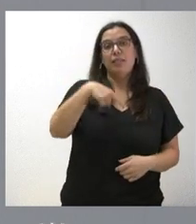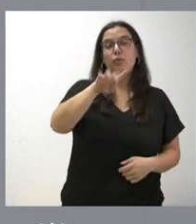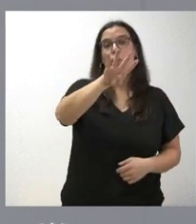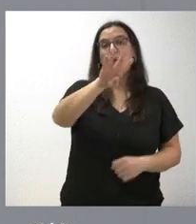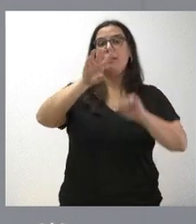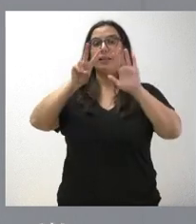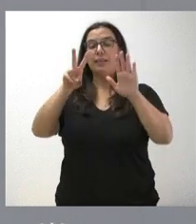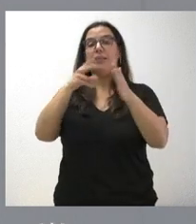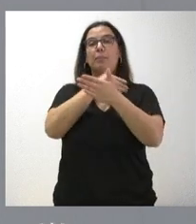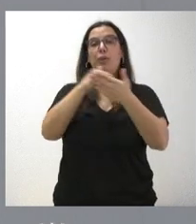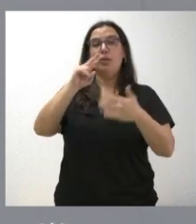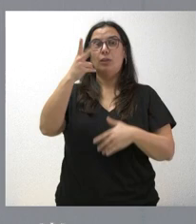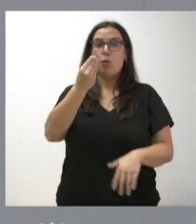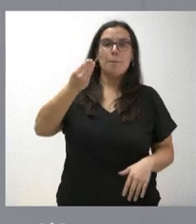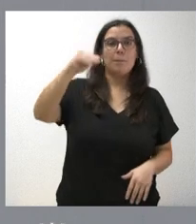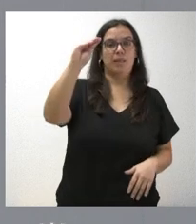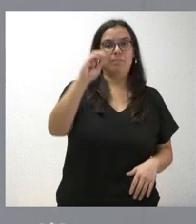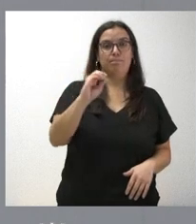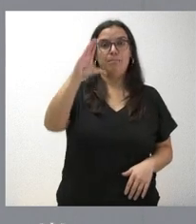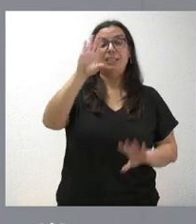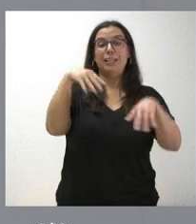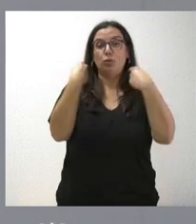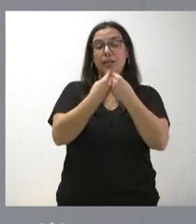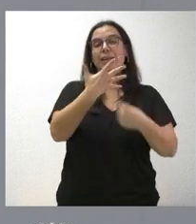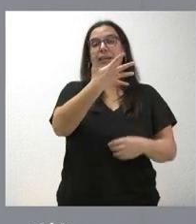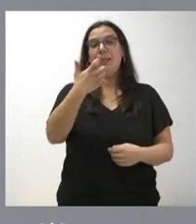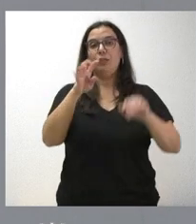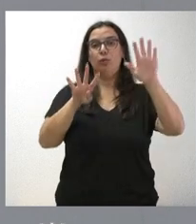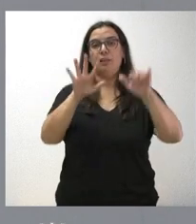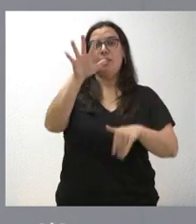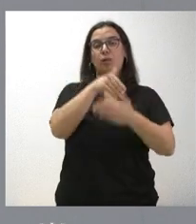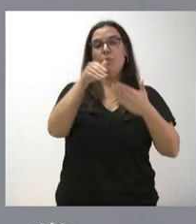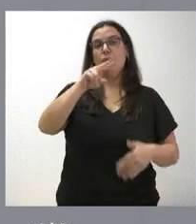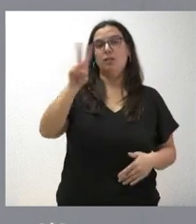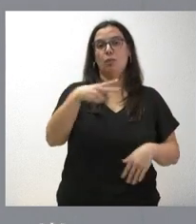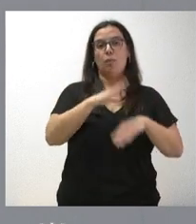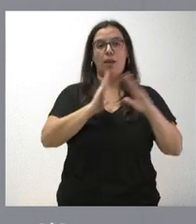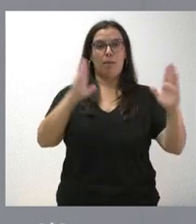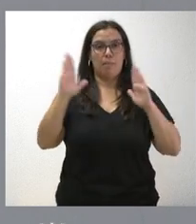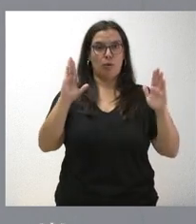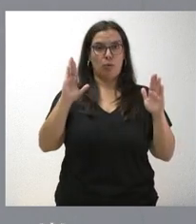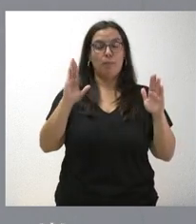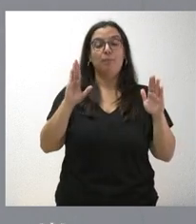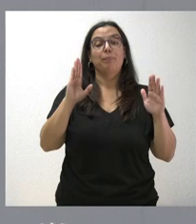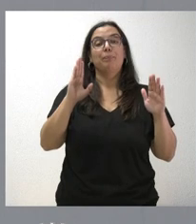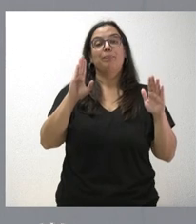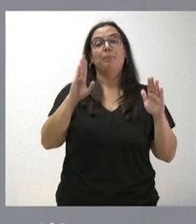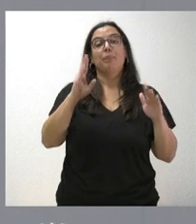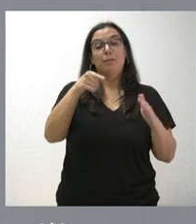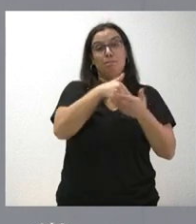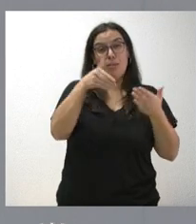millones más lo que supone alcanzar la cifra de 595 millones en este periodo de los cuales